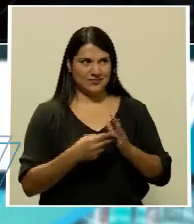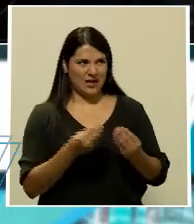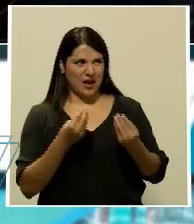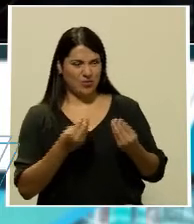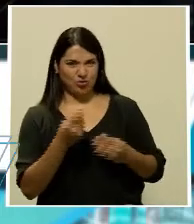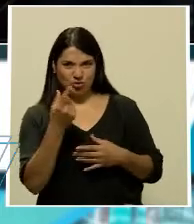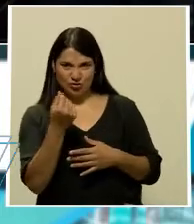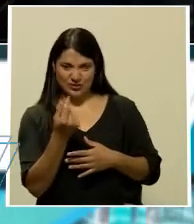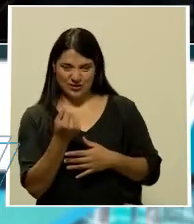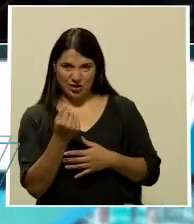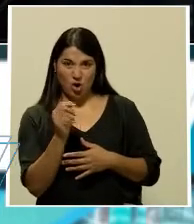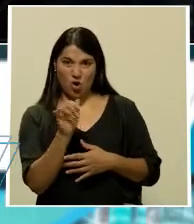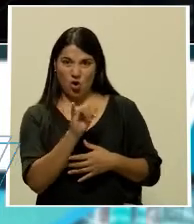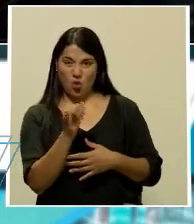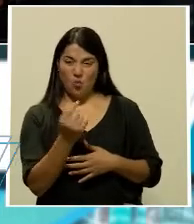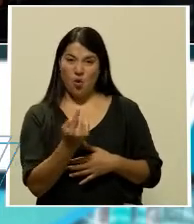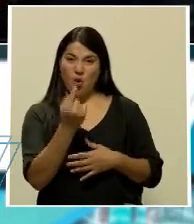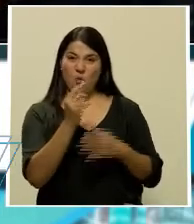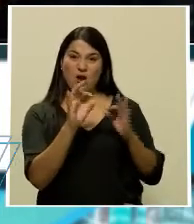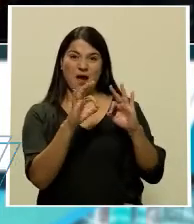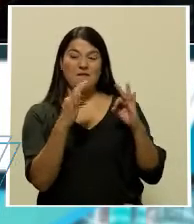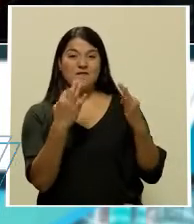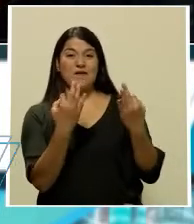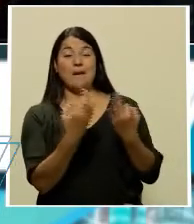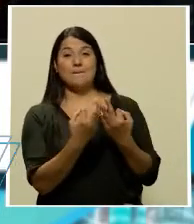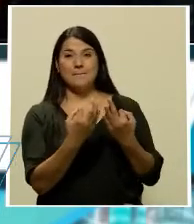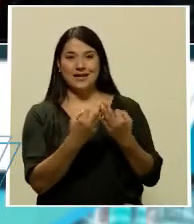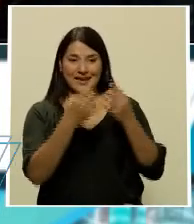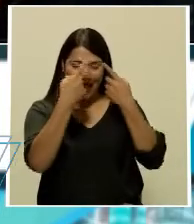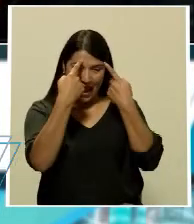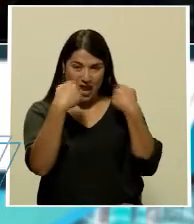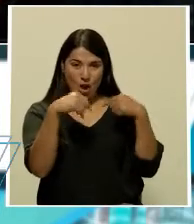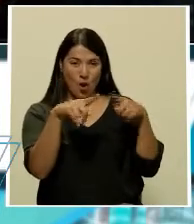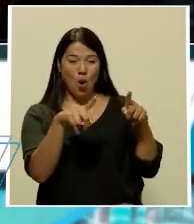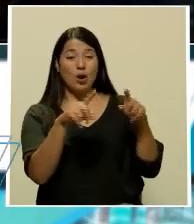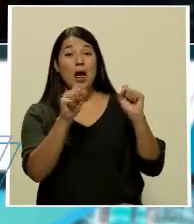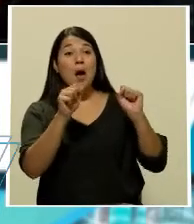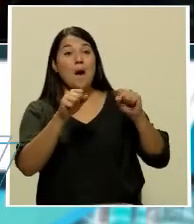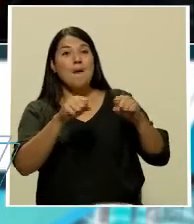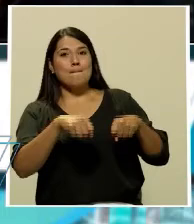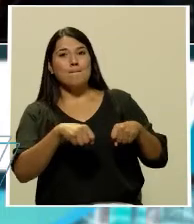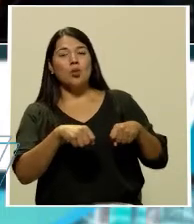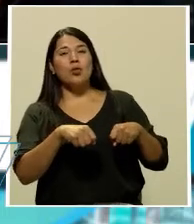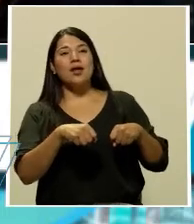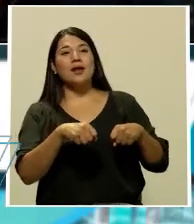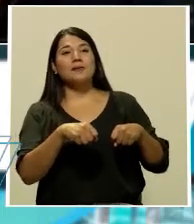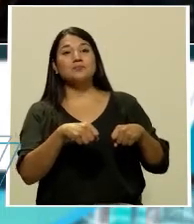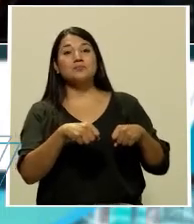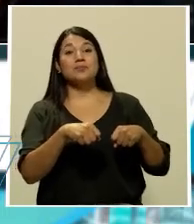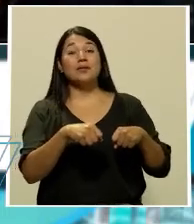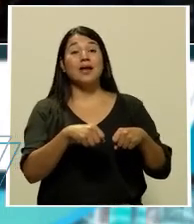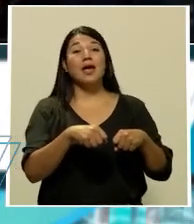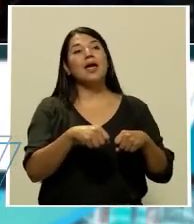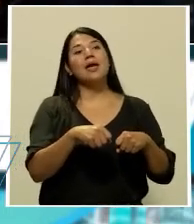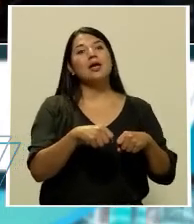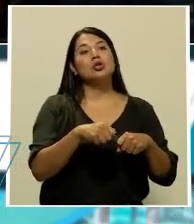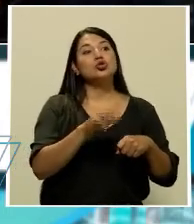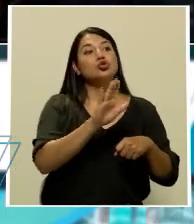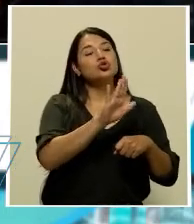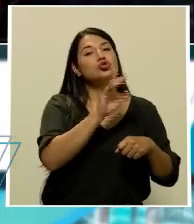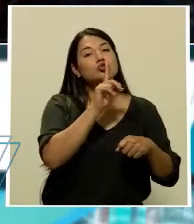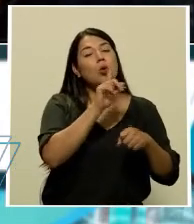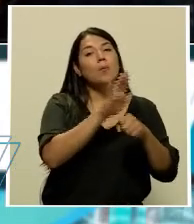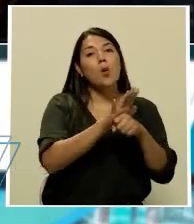es como si una familia logra estirar un poquito los compromisos que tienen para poder